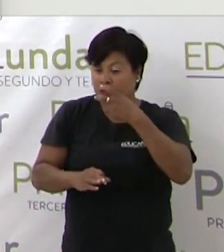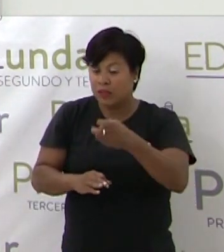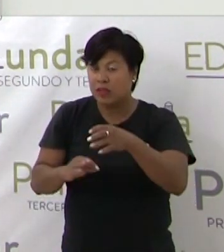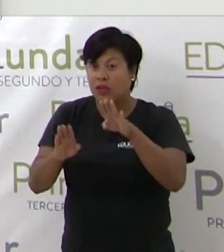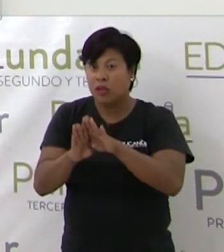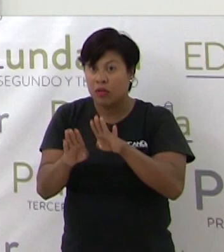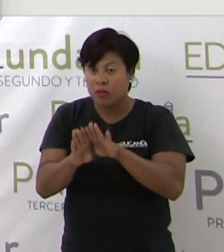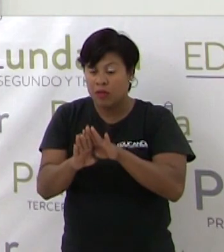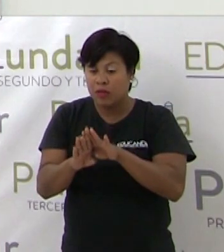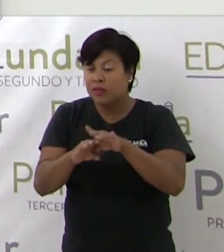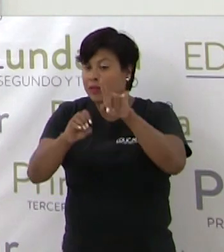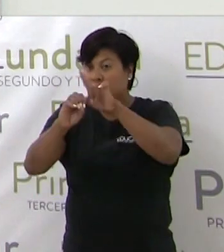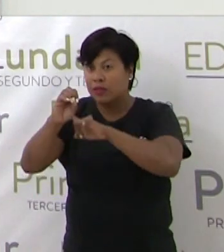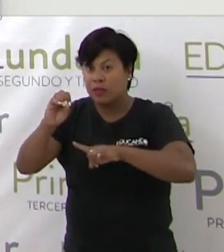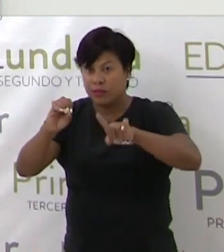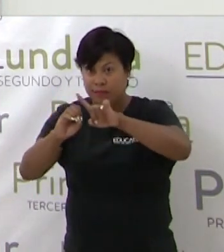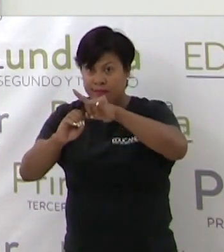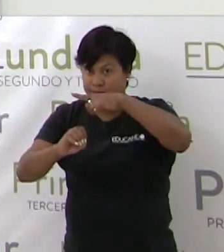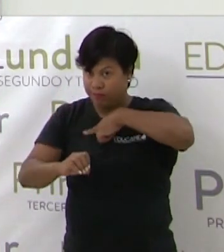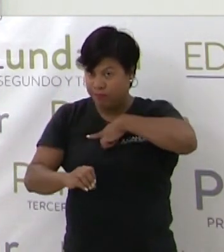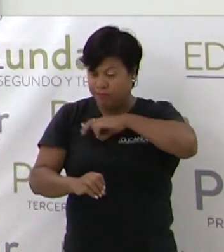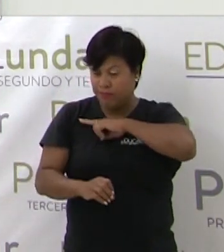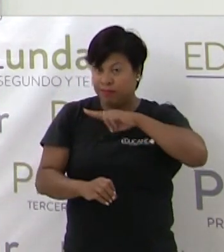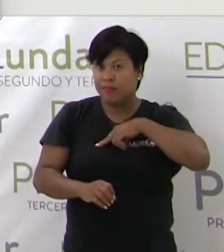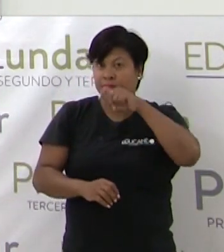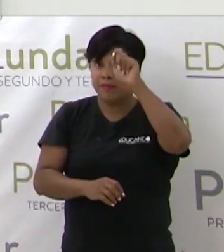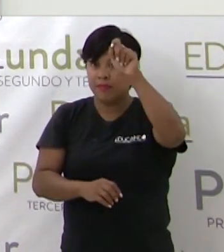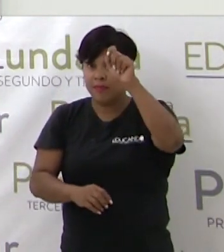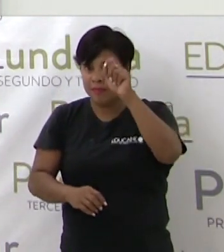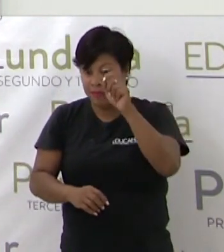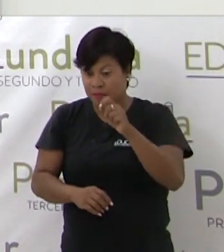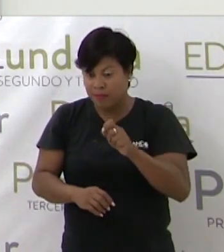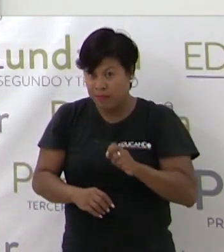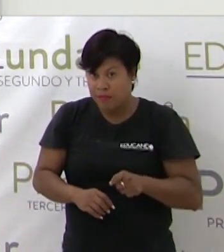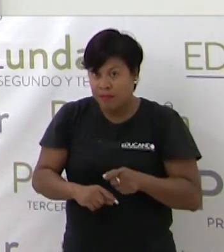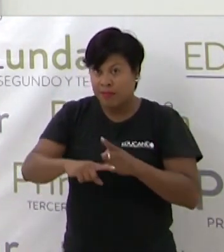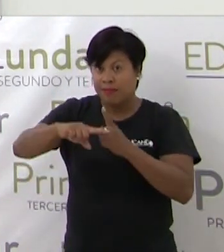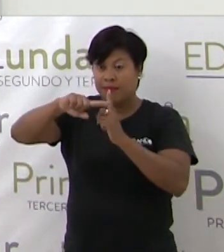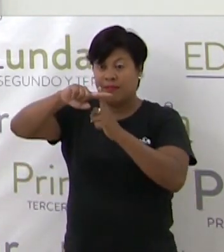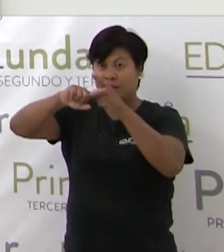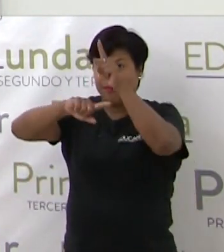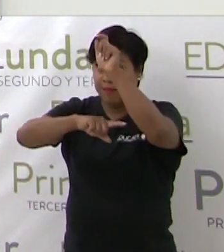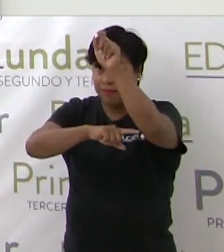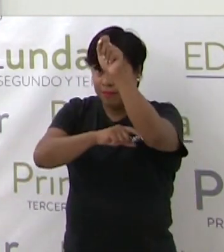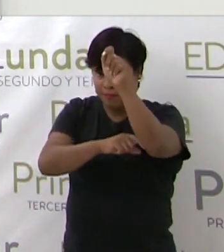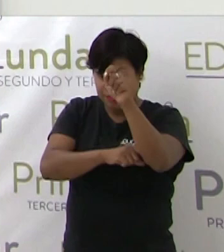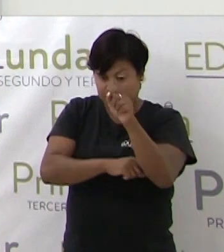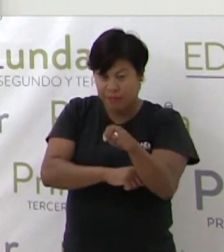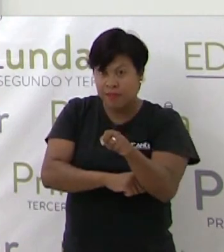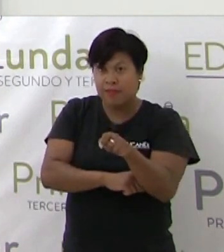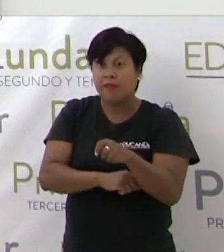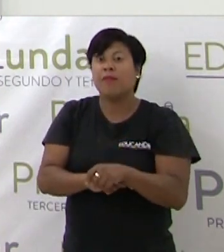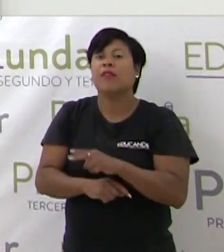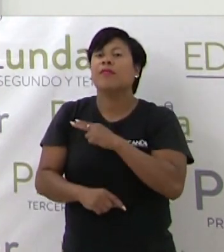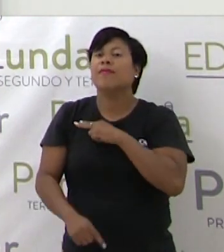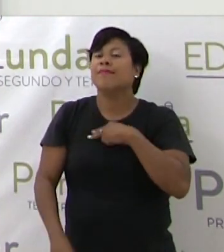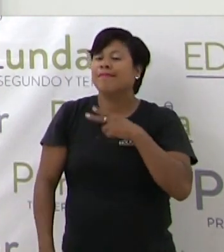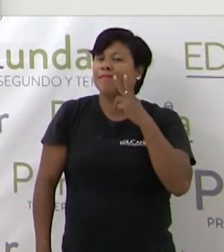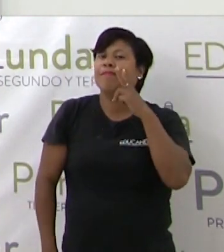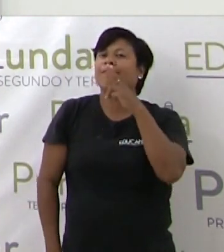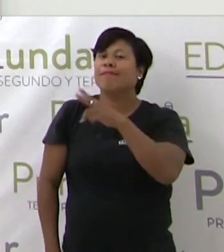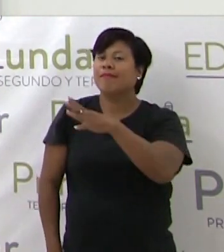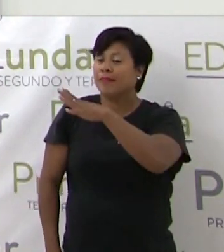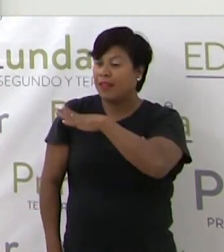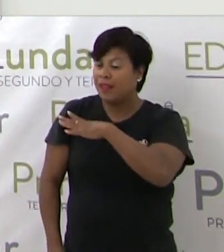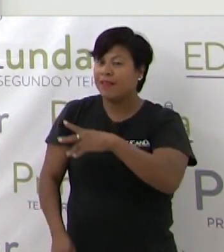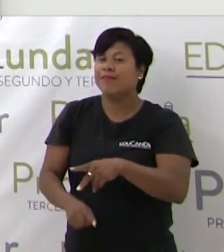Si ponemos una línea así perpendicular, podemos encontrar entonces que aquí hay